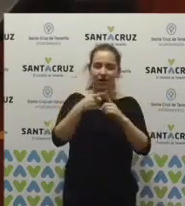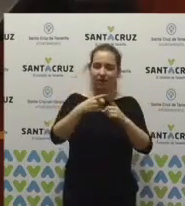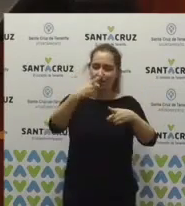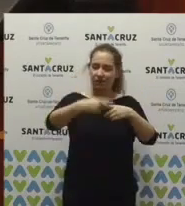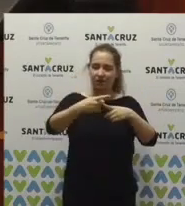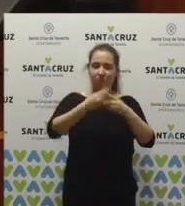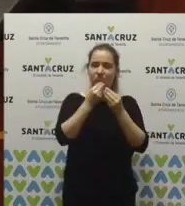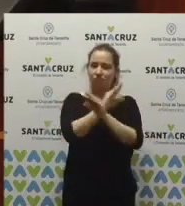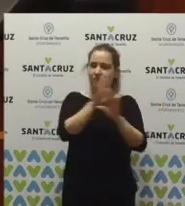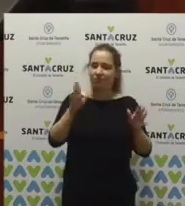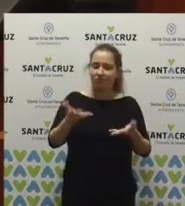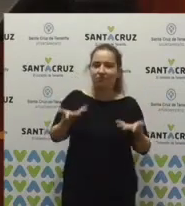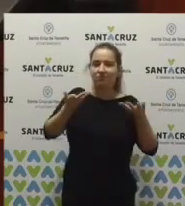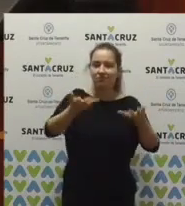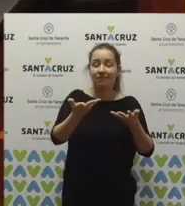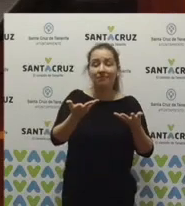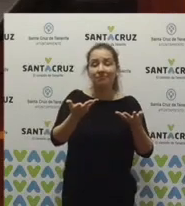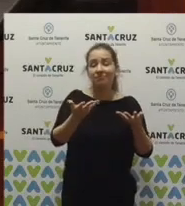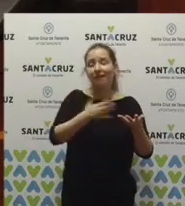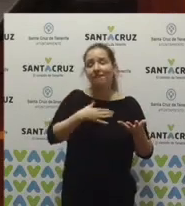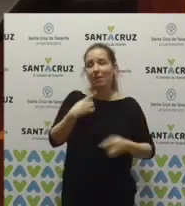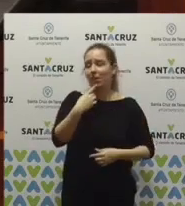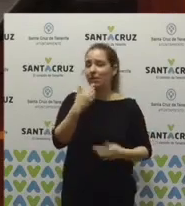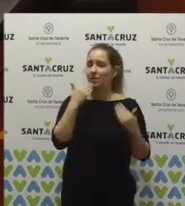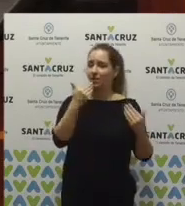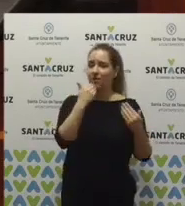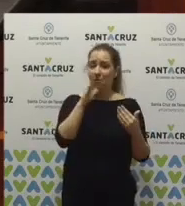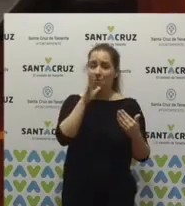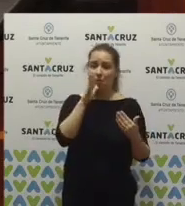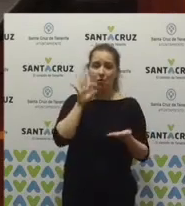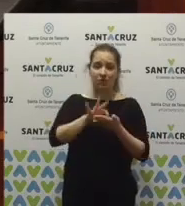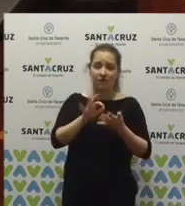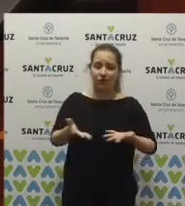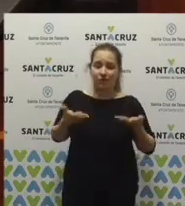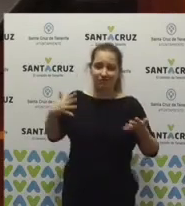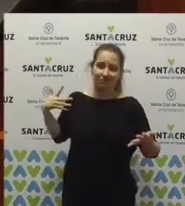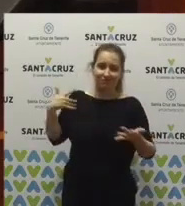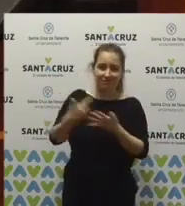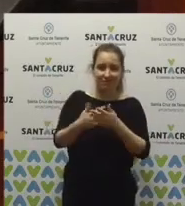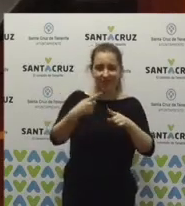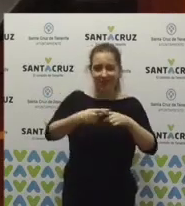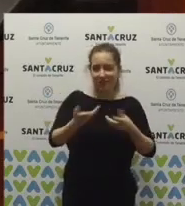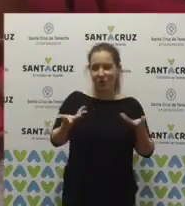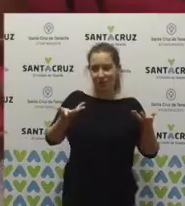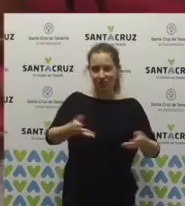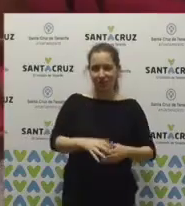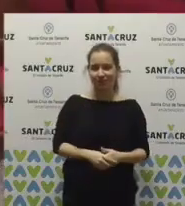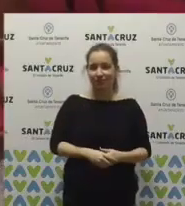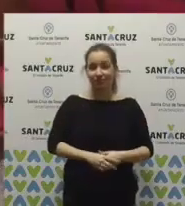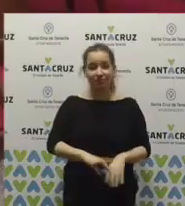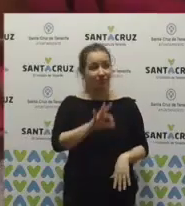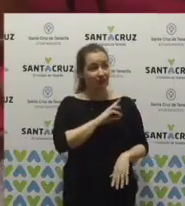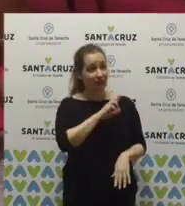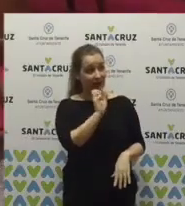manifestar nuestro agradecimiento por los servicios prestados a la ciudad donamos